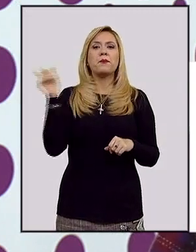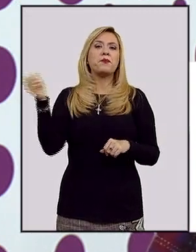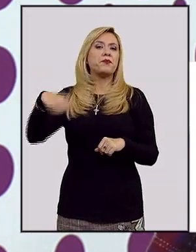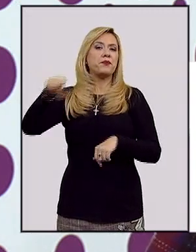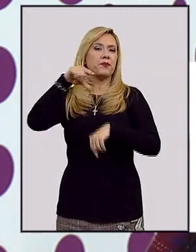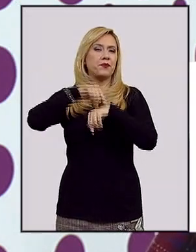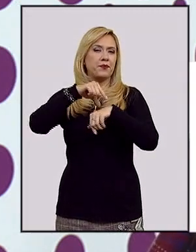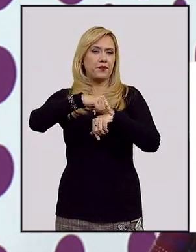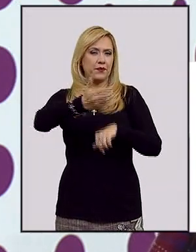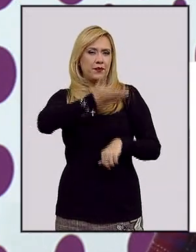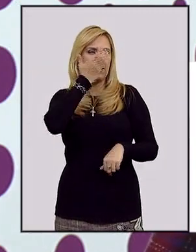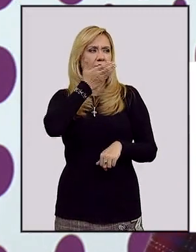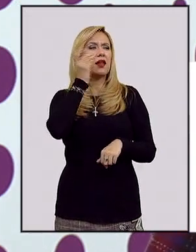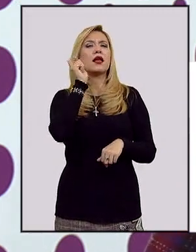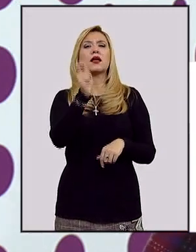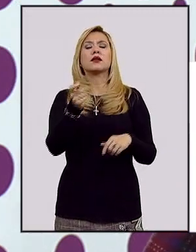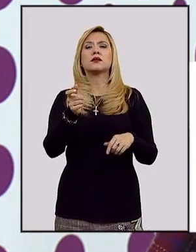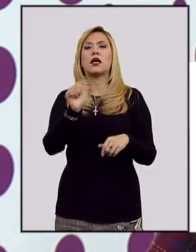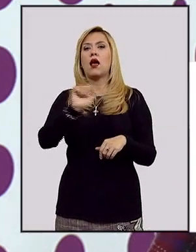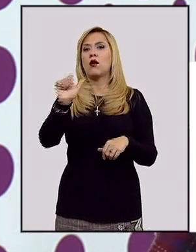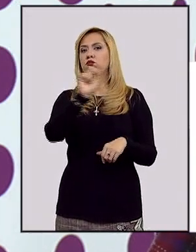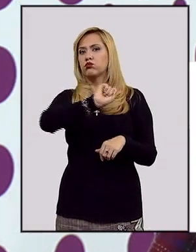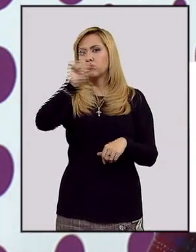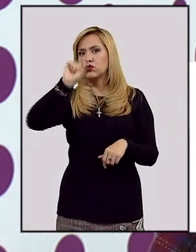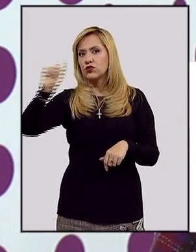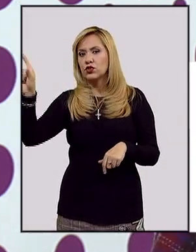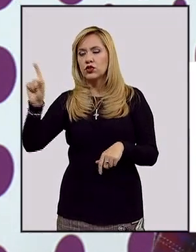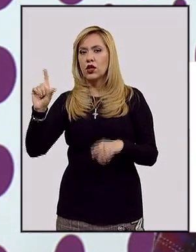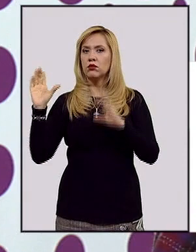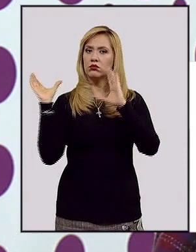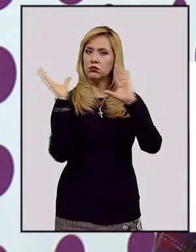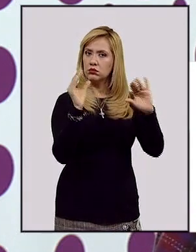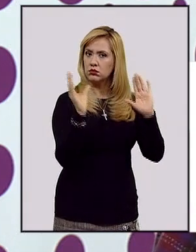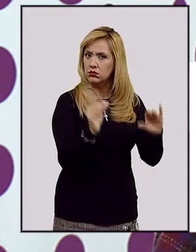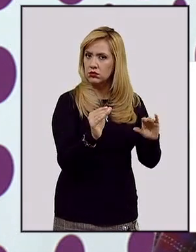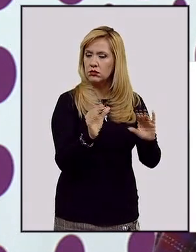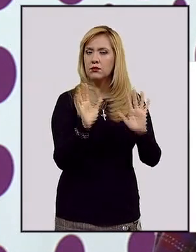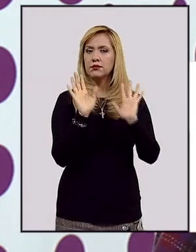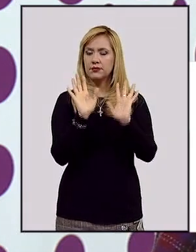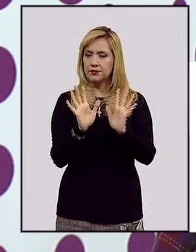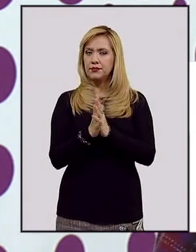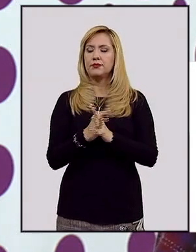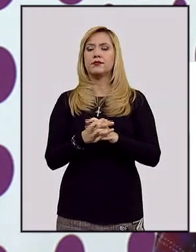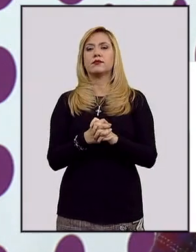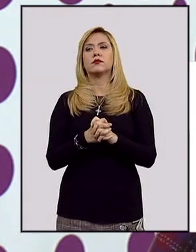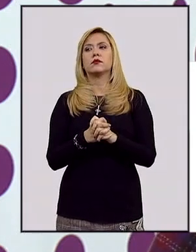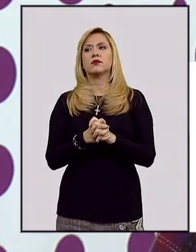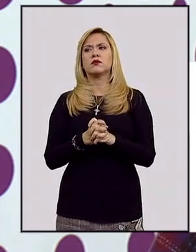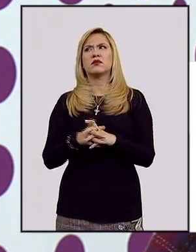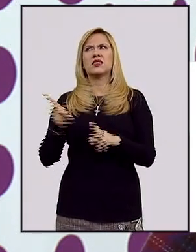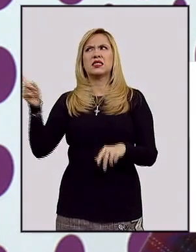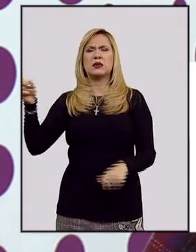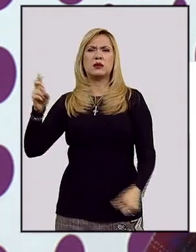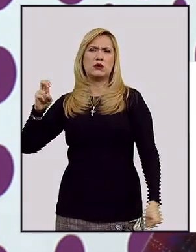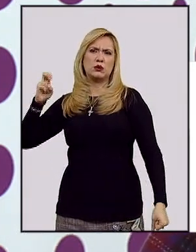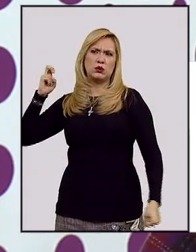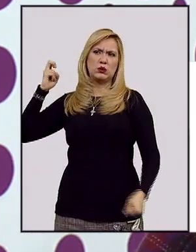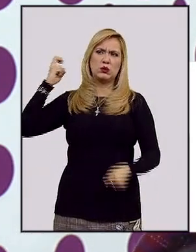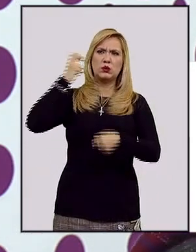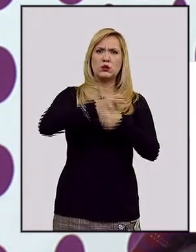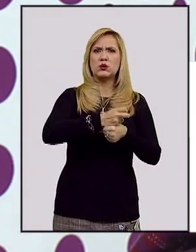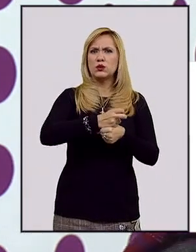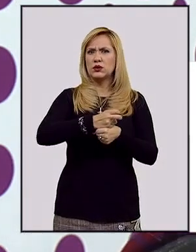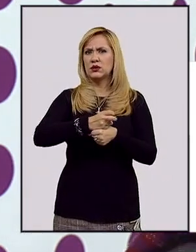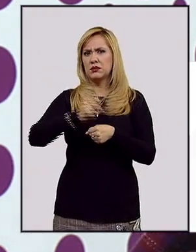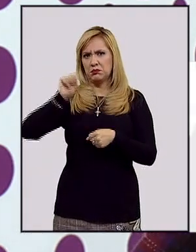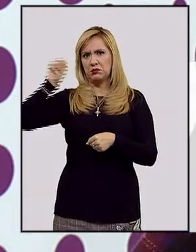se refiere a la formación de los profesionales en la salud y la dureza con la que ellos son tratados por